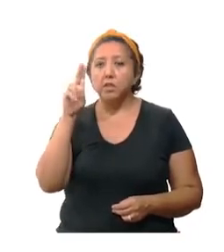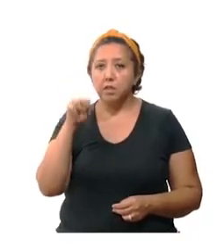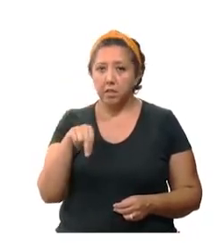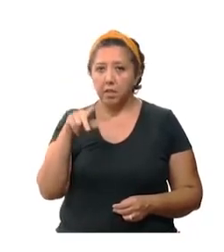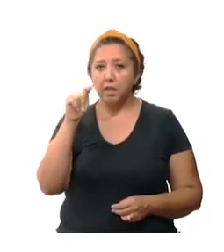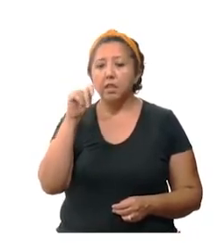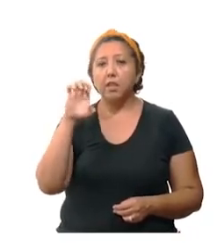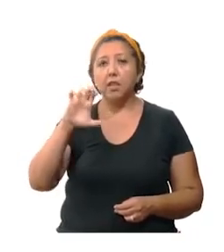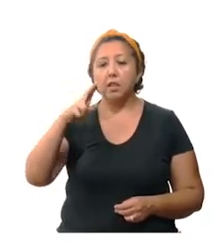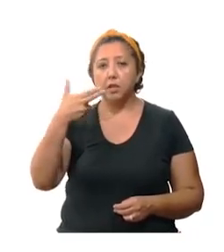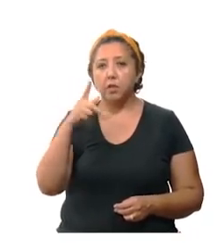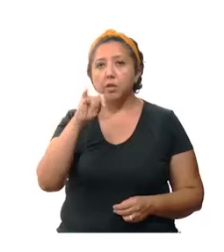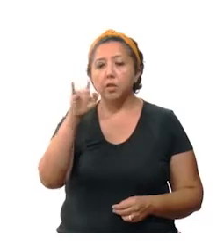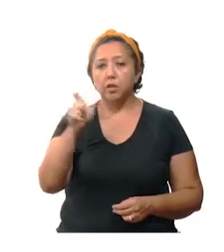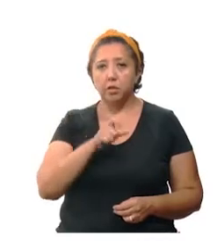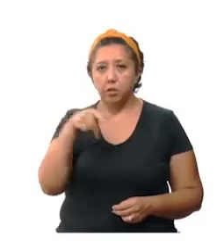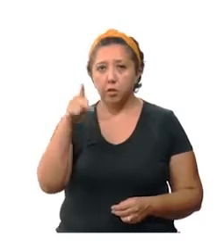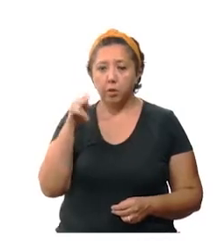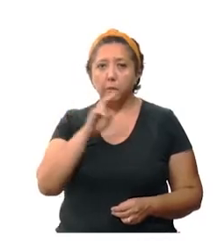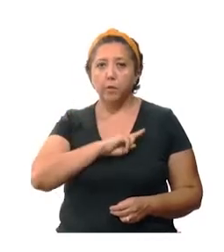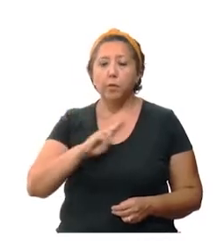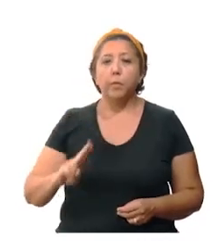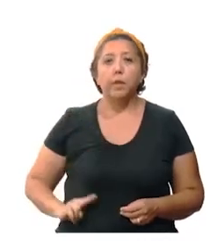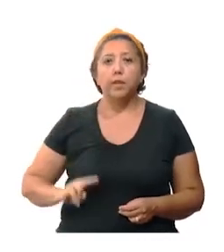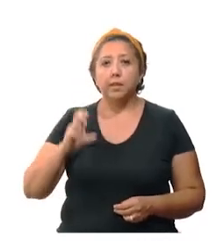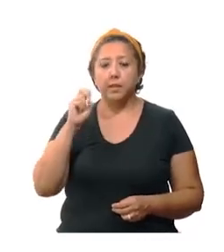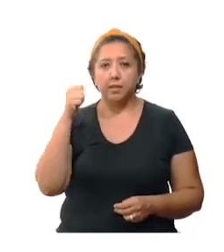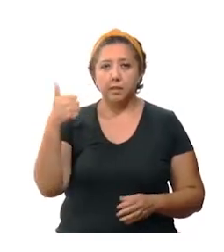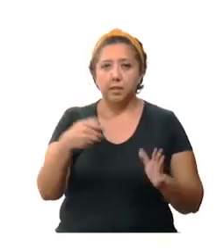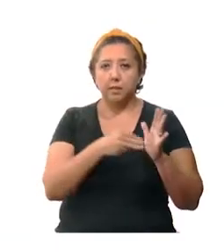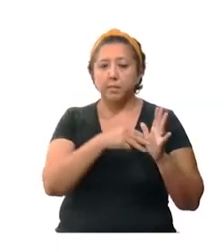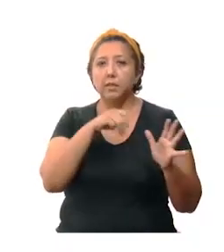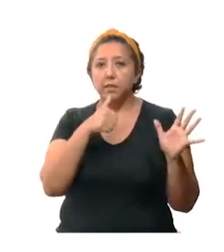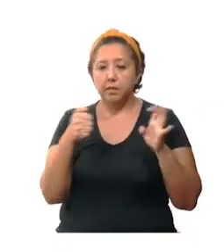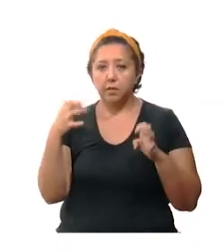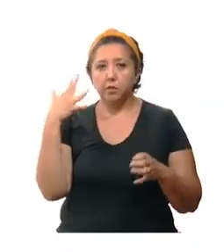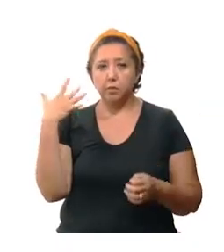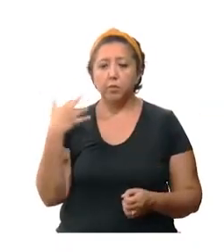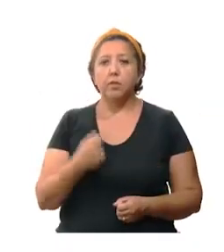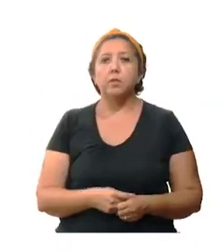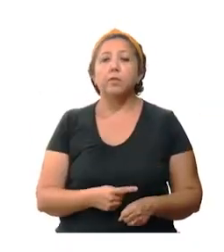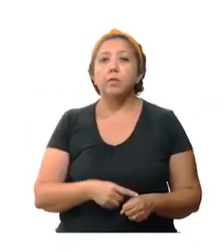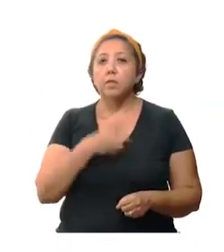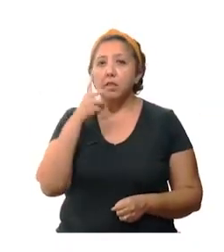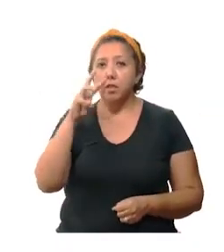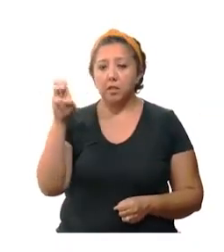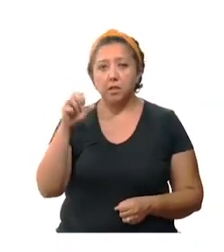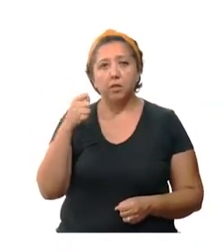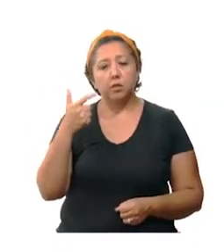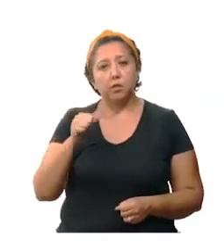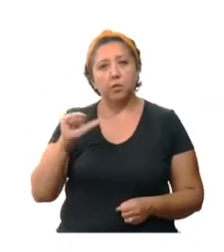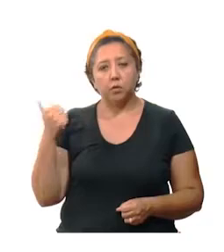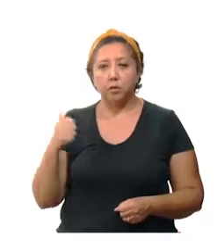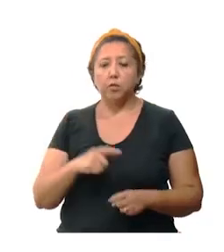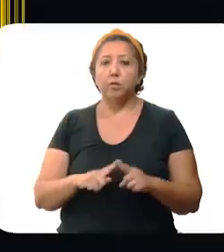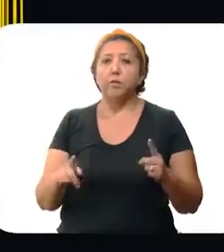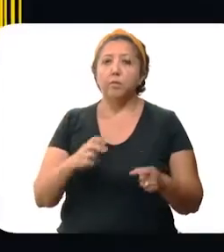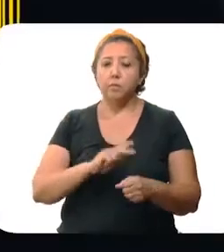Canacín, Tecó, Ticul, Tixcocop y Humán. De los 36.650 casos positivos, 307 son de otro país u otro